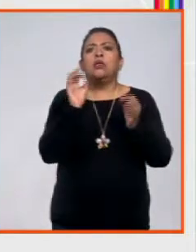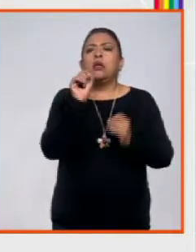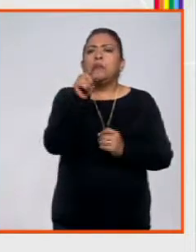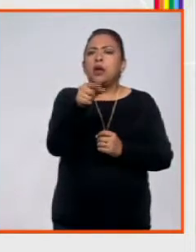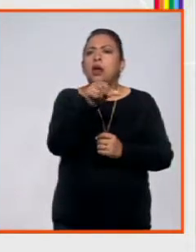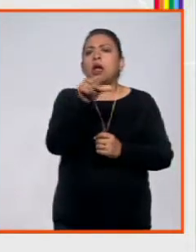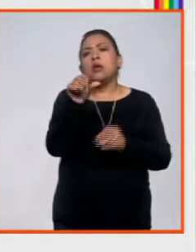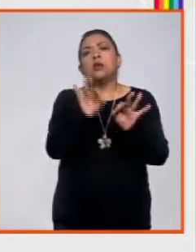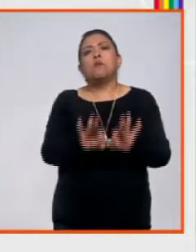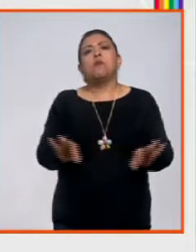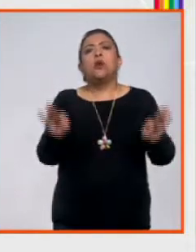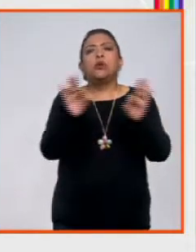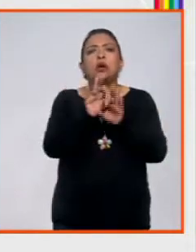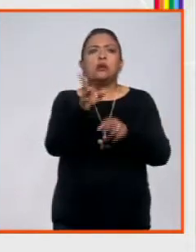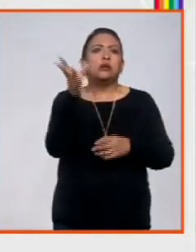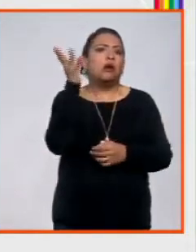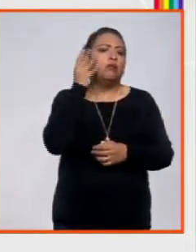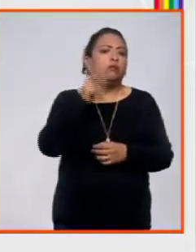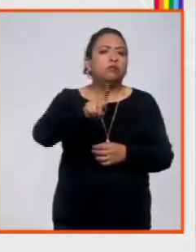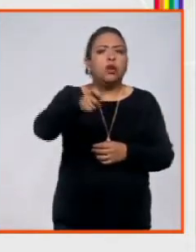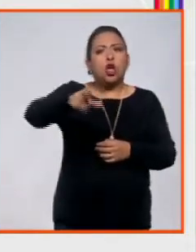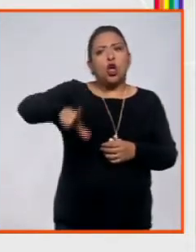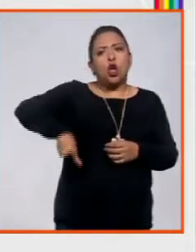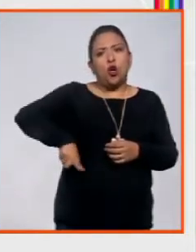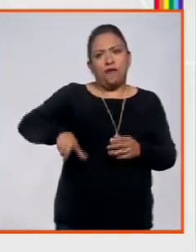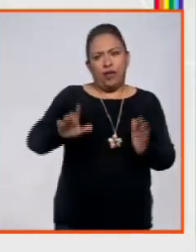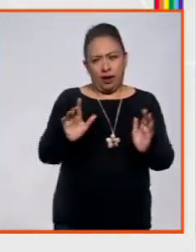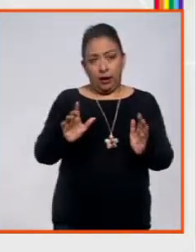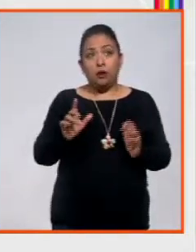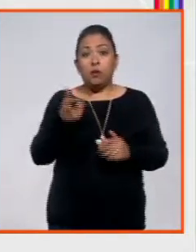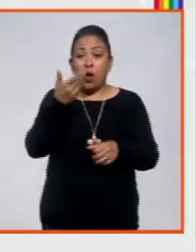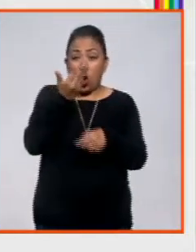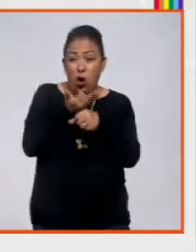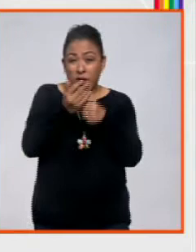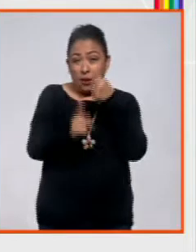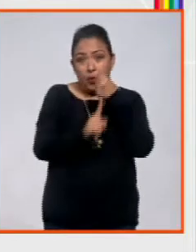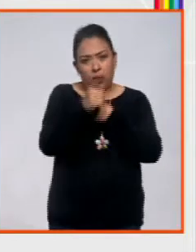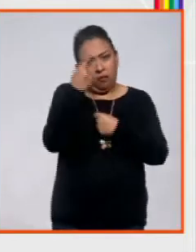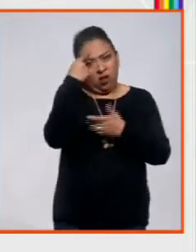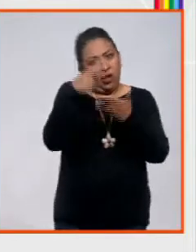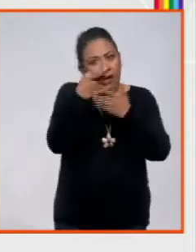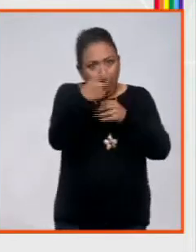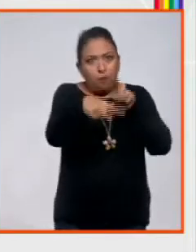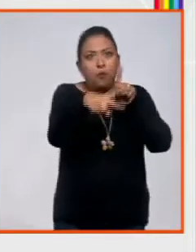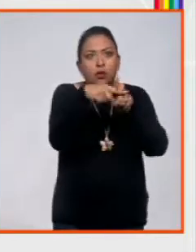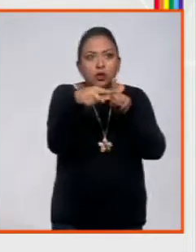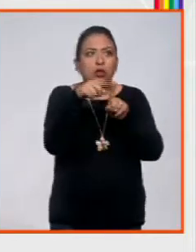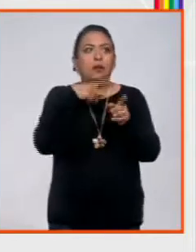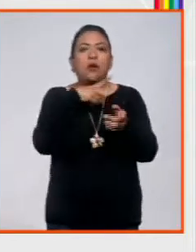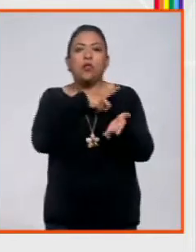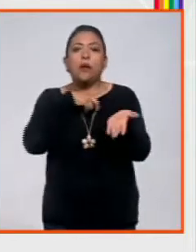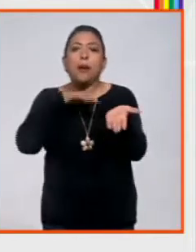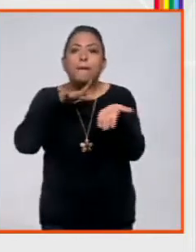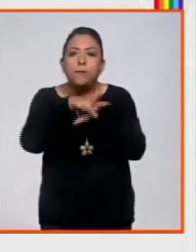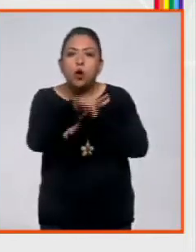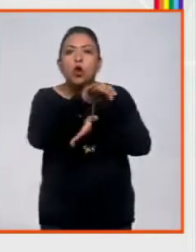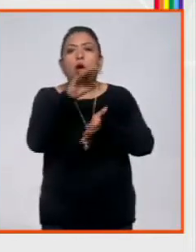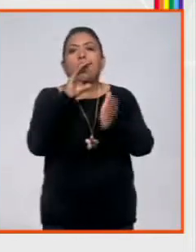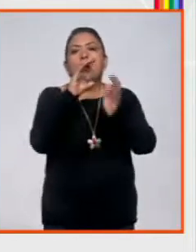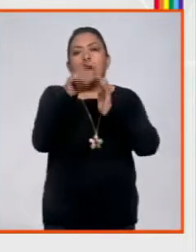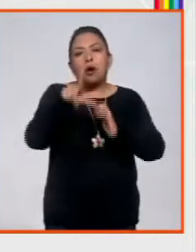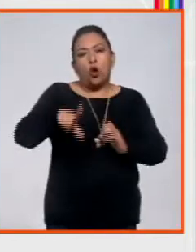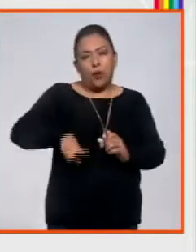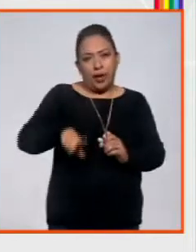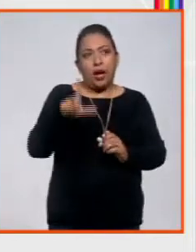la importancia de la radio pública dentro de esta crisis yo creo que eso es lo positivo hay que apoyar mucho a los medios públicos la